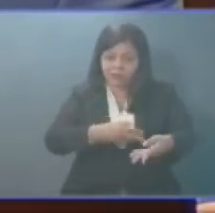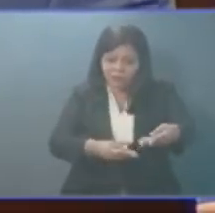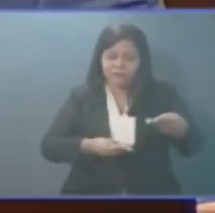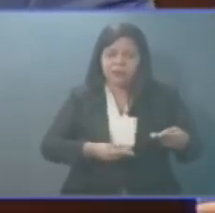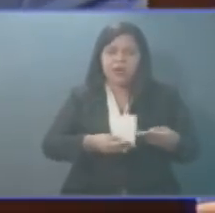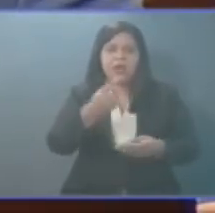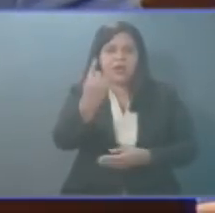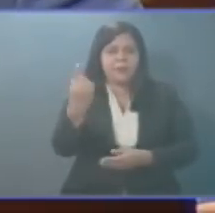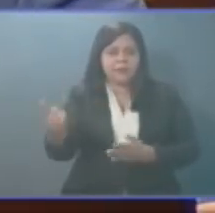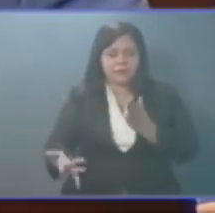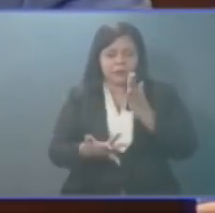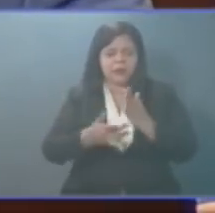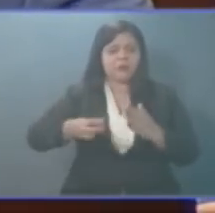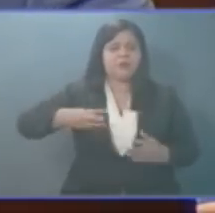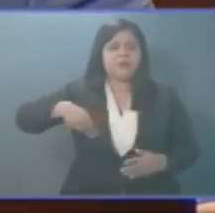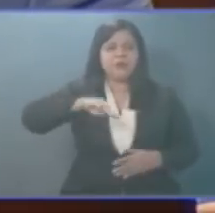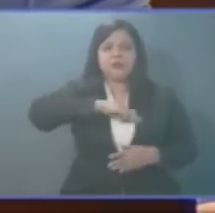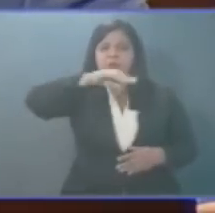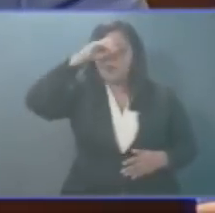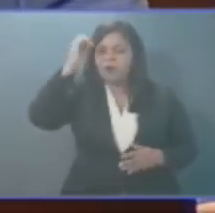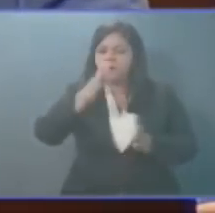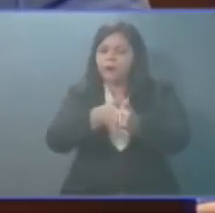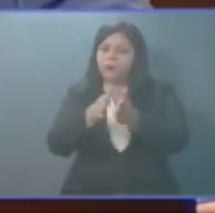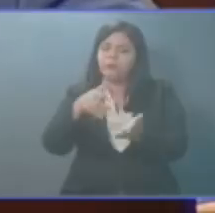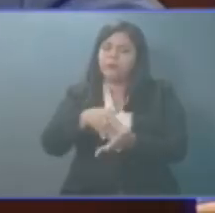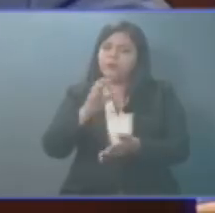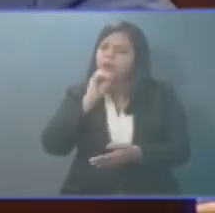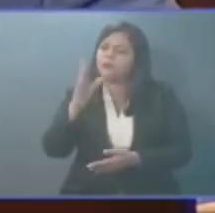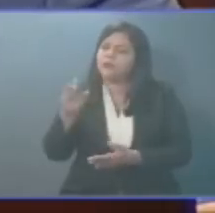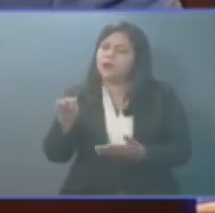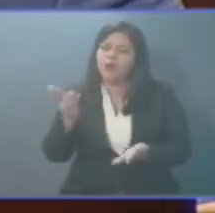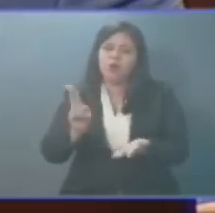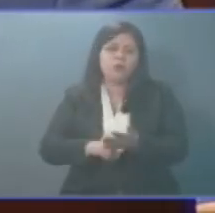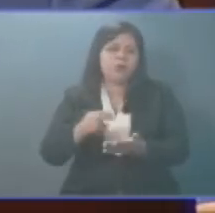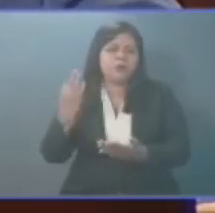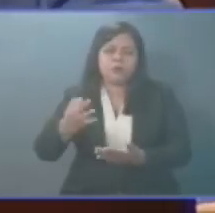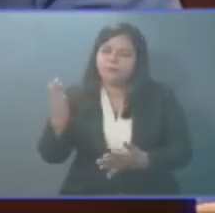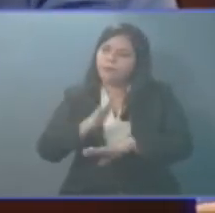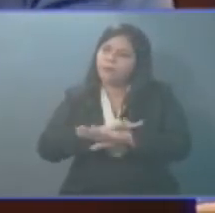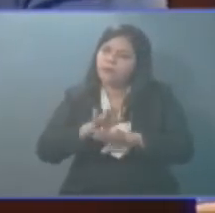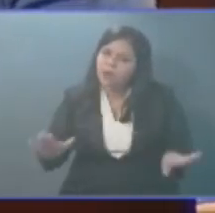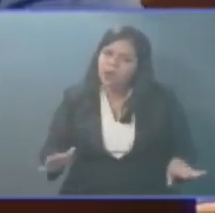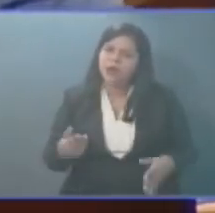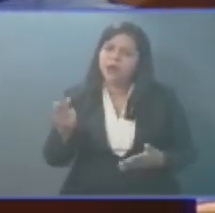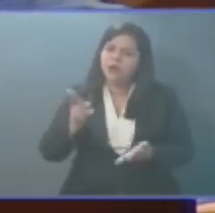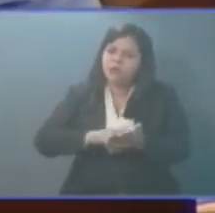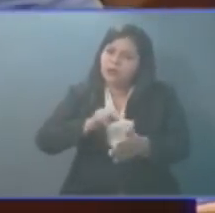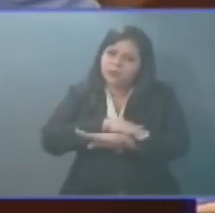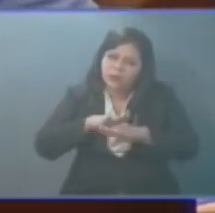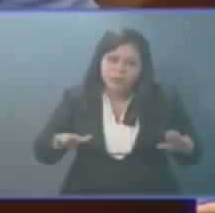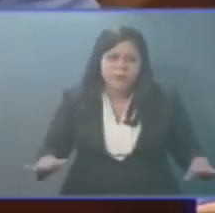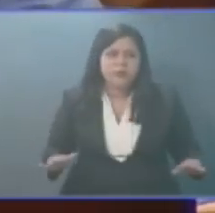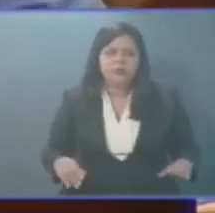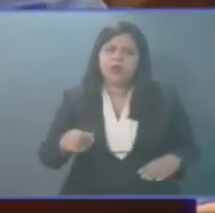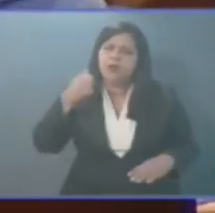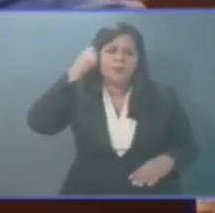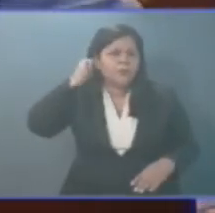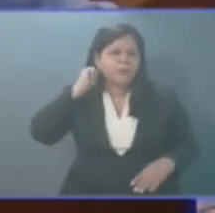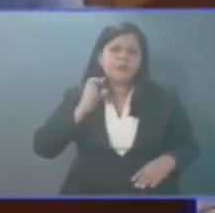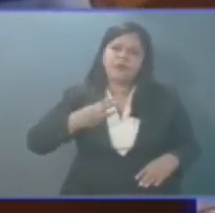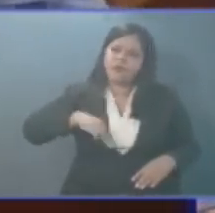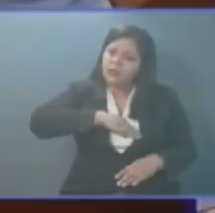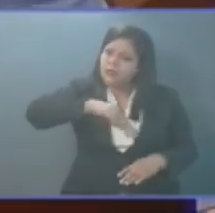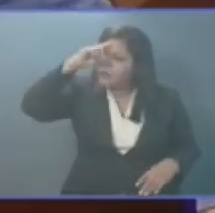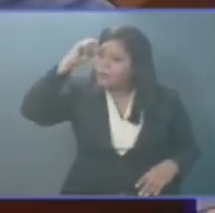mismos técnicos del Ministerio de Obras Públicas le pedían que caducara el contrato. Le decían, ministro, caduque el contrato. Ministro, la empresa no